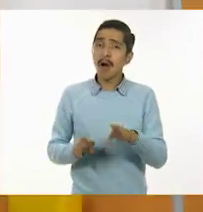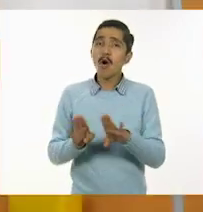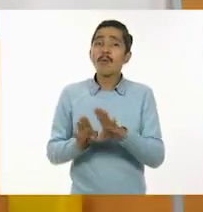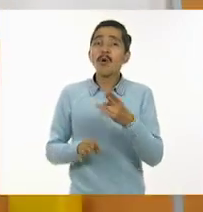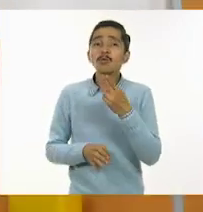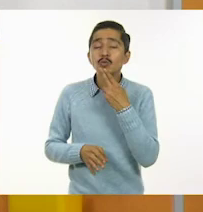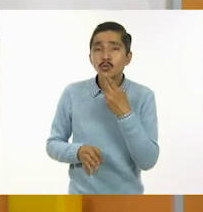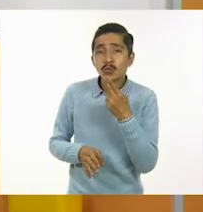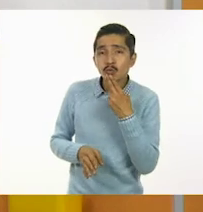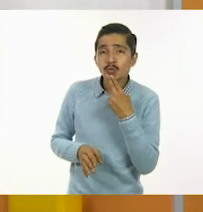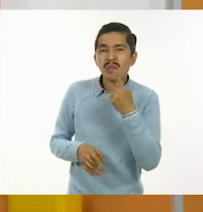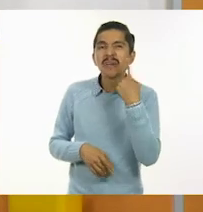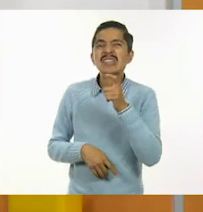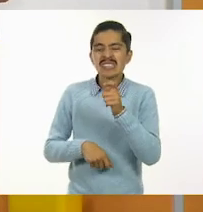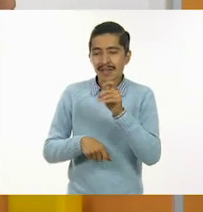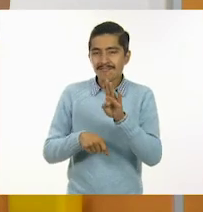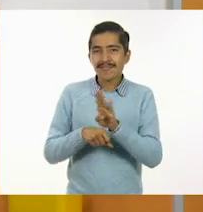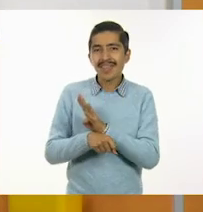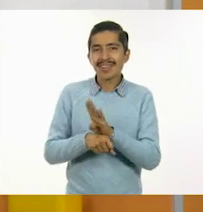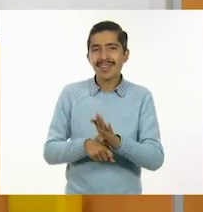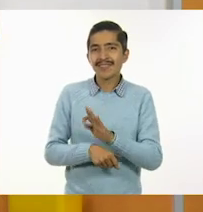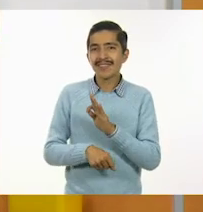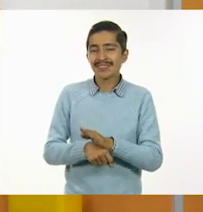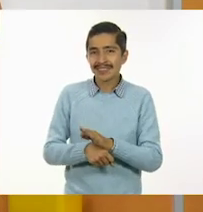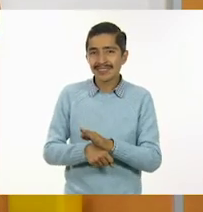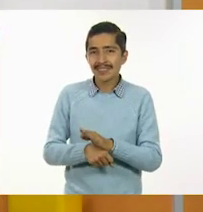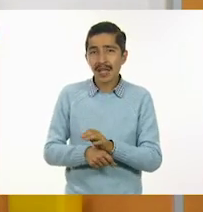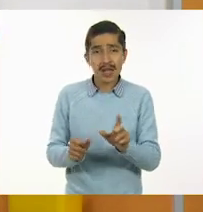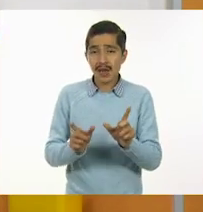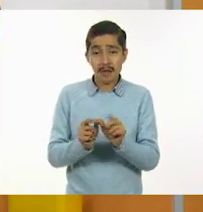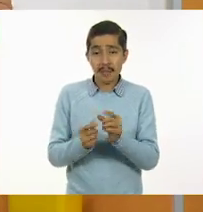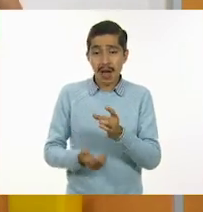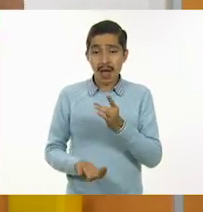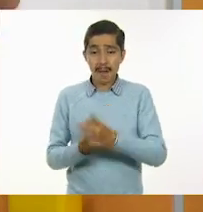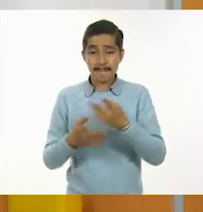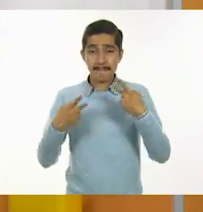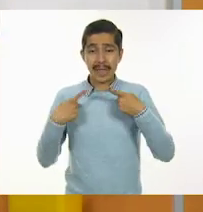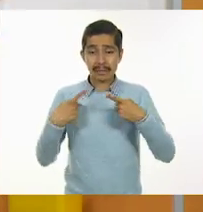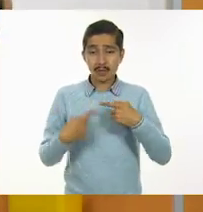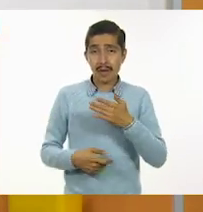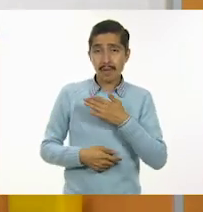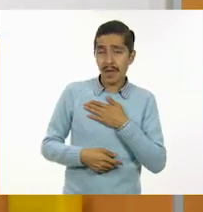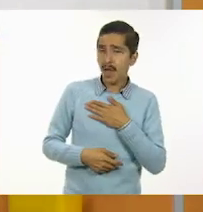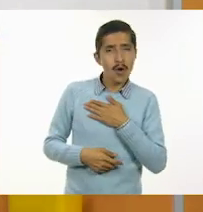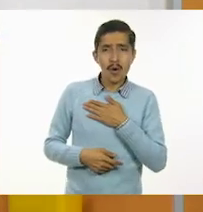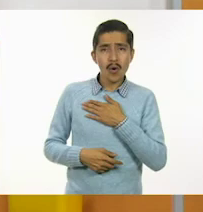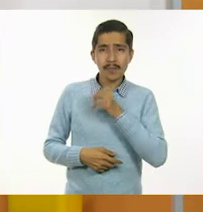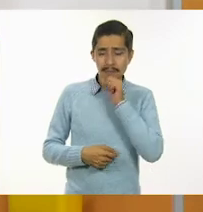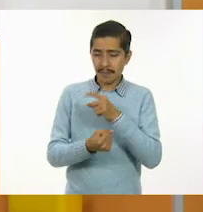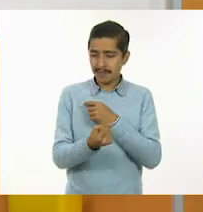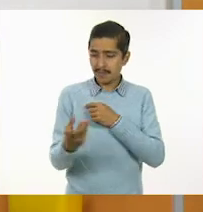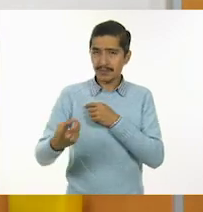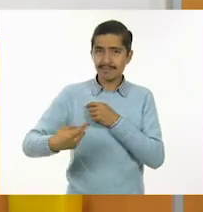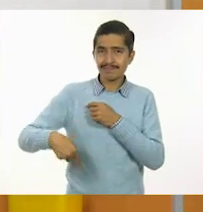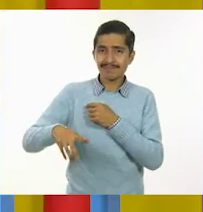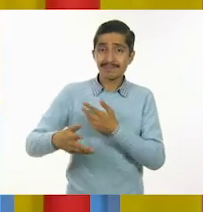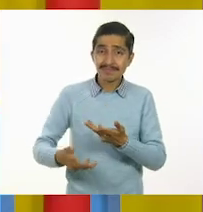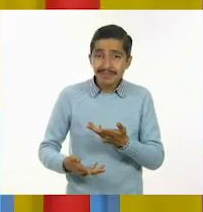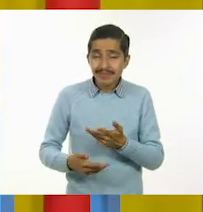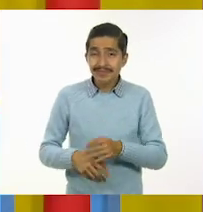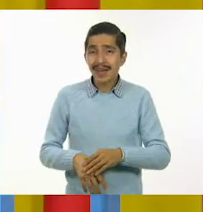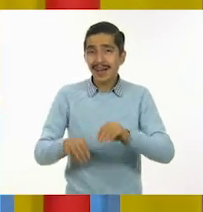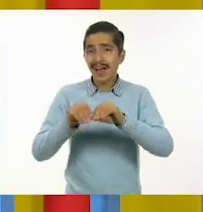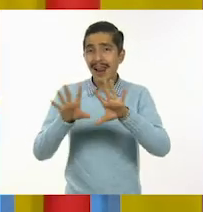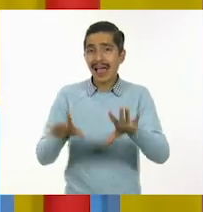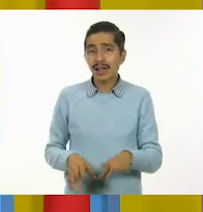utilizan para beneficiar no solamente a ti como persona, sino a los demás. ¿Sí? Claro, porque no